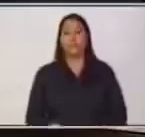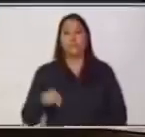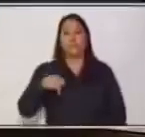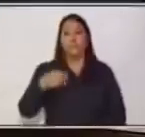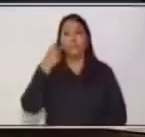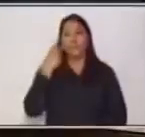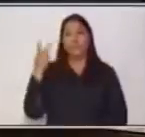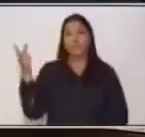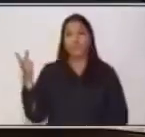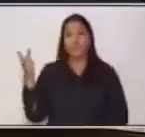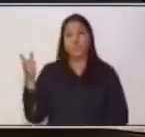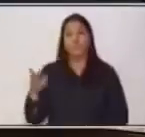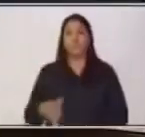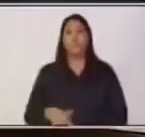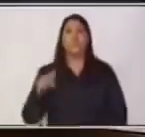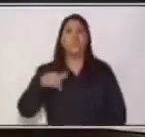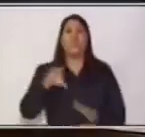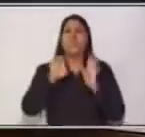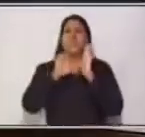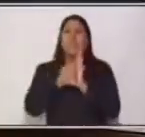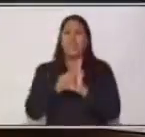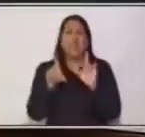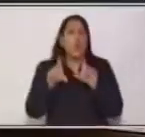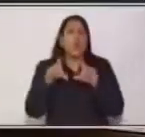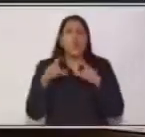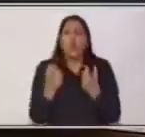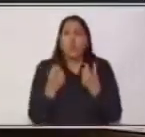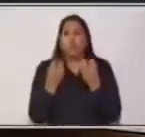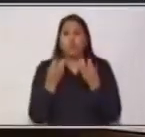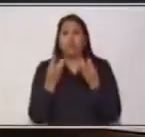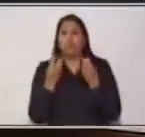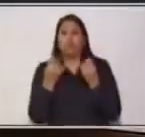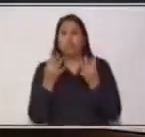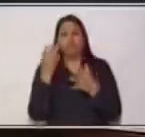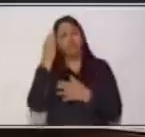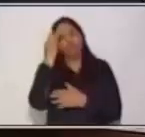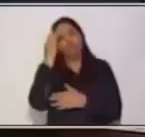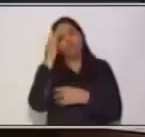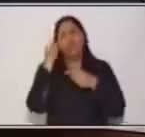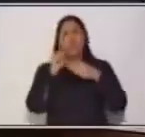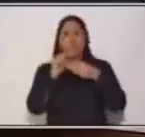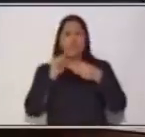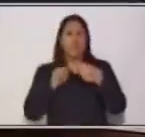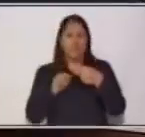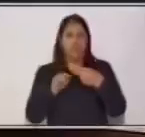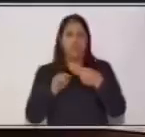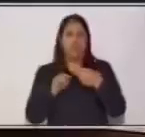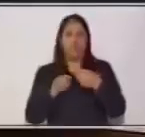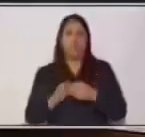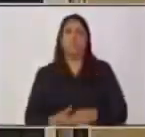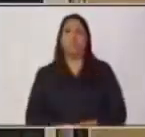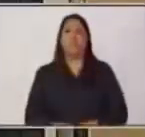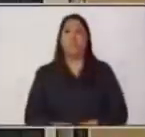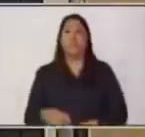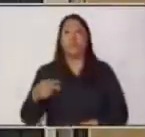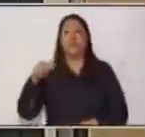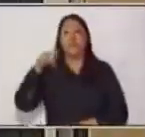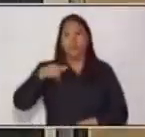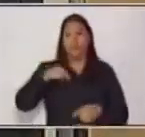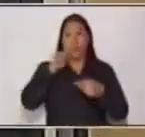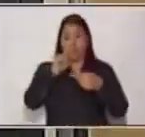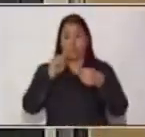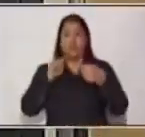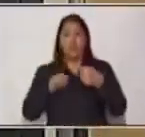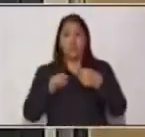viendo entonces ahora ejemplos de cómo operamos con división. Vamos a dividir